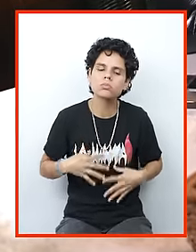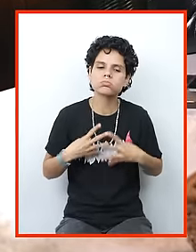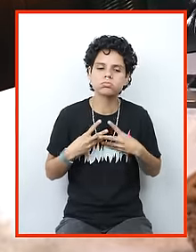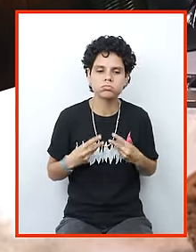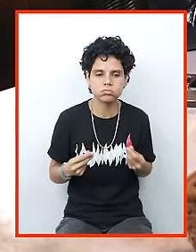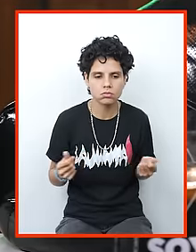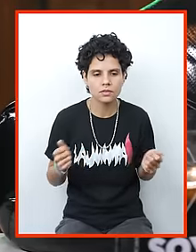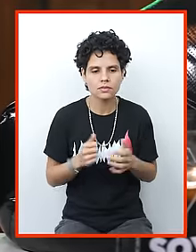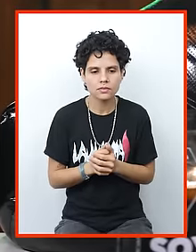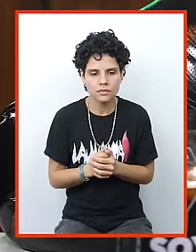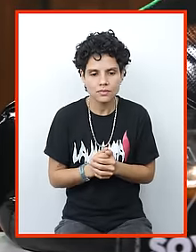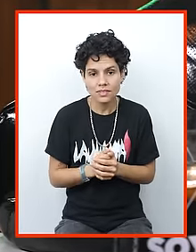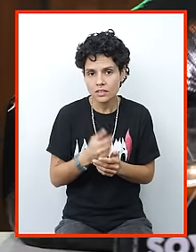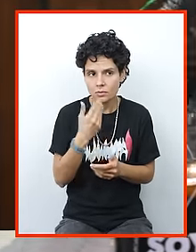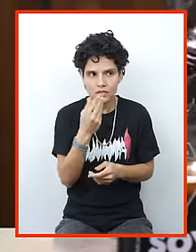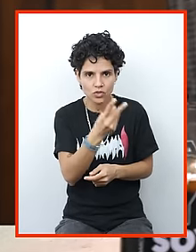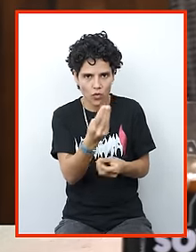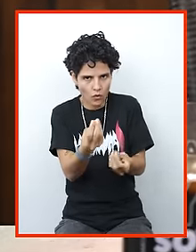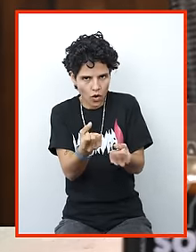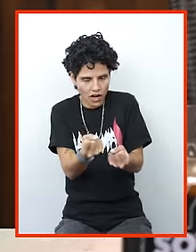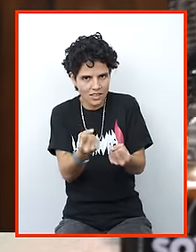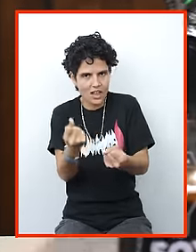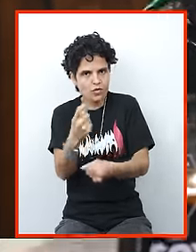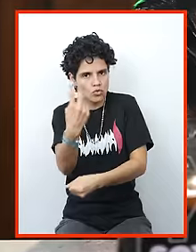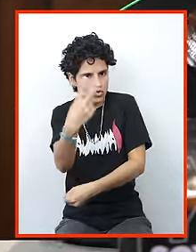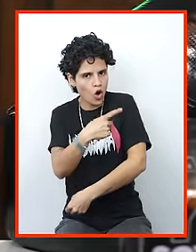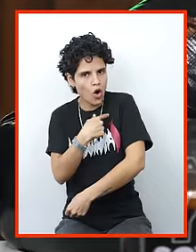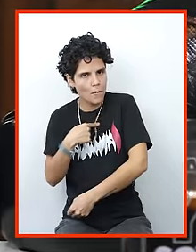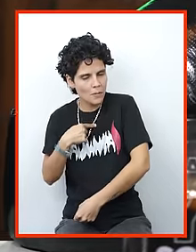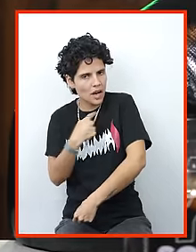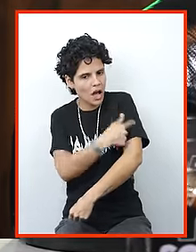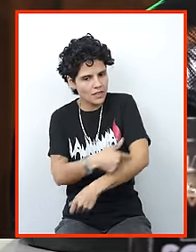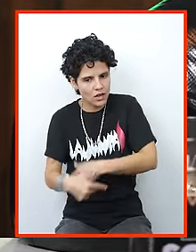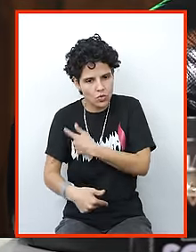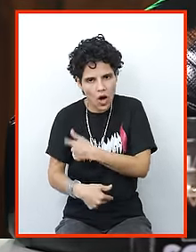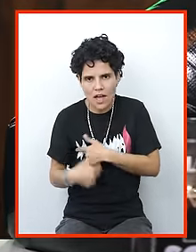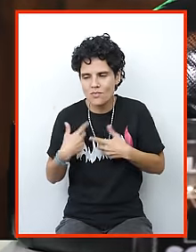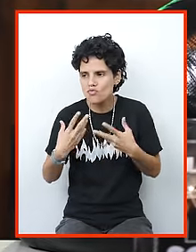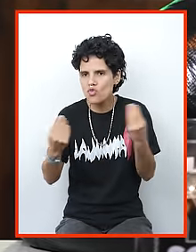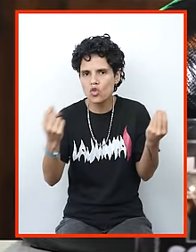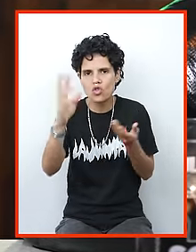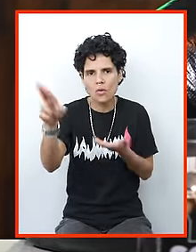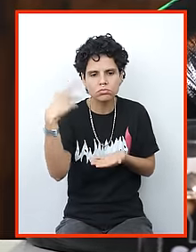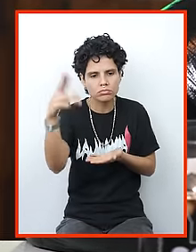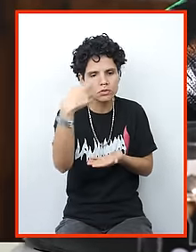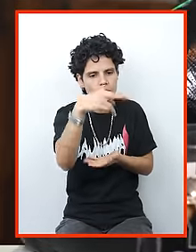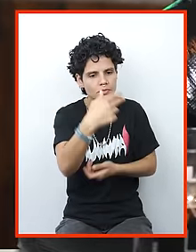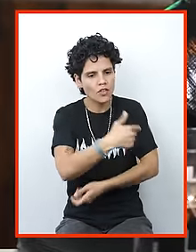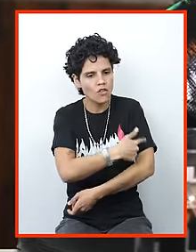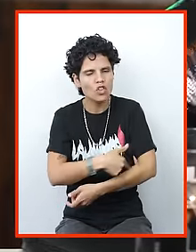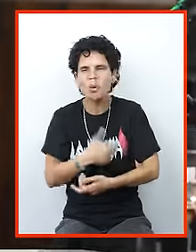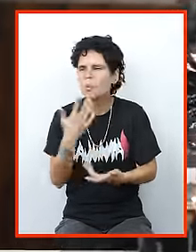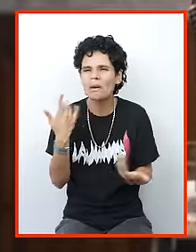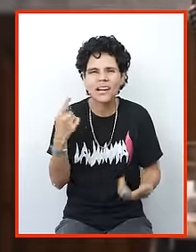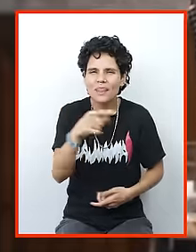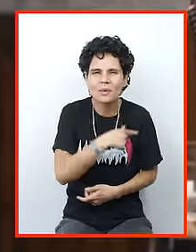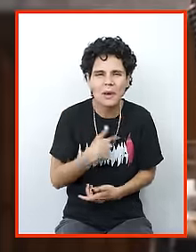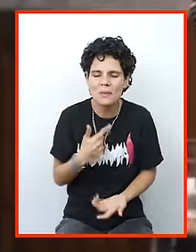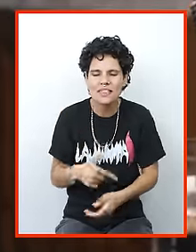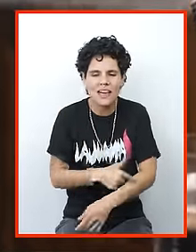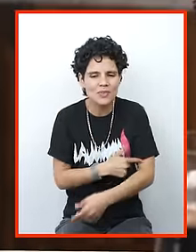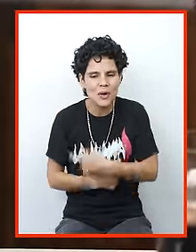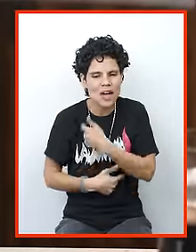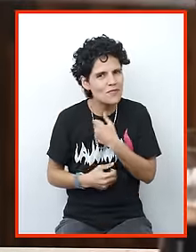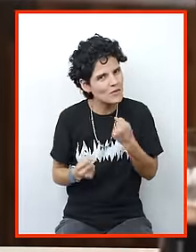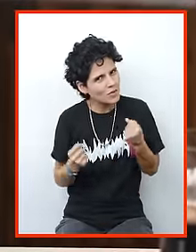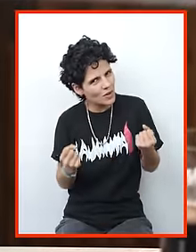en la gente porque esto de que se tatúen tu nombre es bien loco igual. Pues hay muchos fanáticos tuyos que te mandan fotos, nosotros vemos fotos. ¿Por qué alguien se